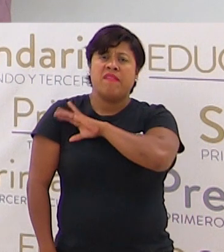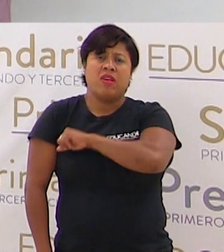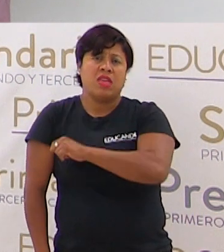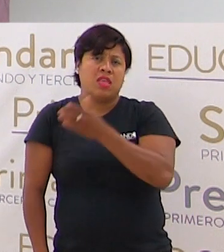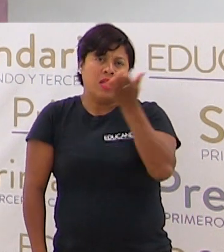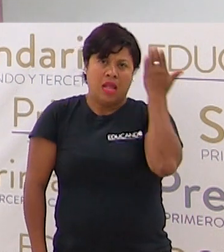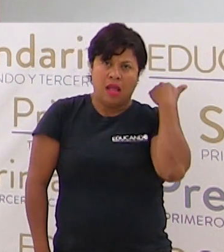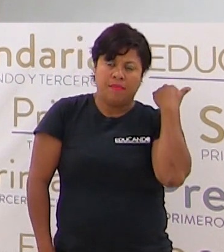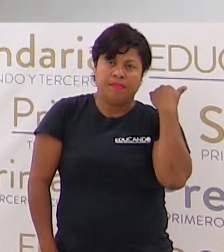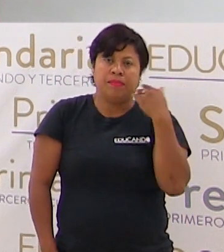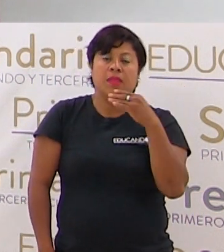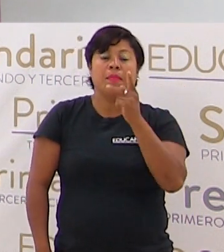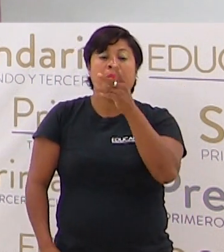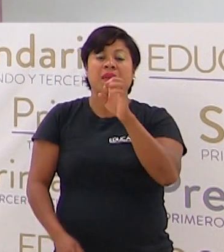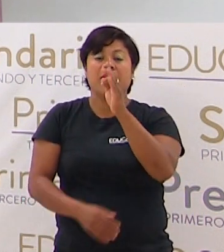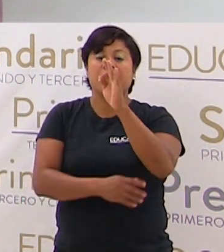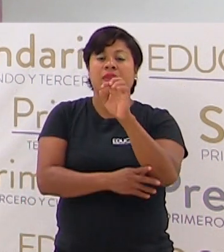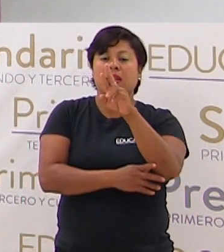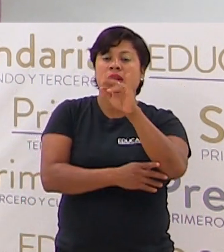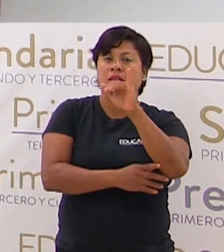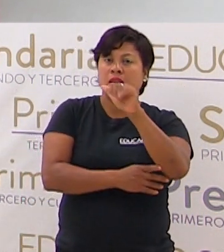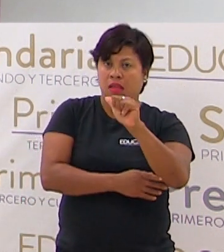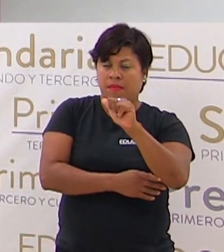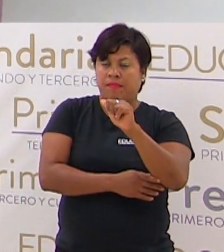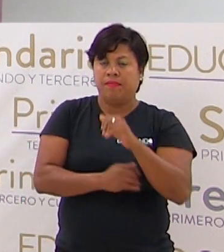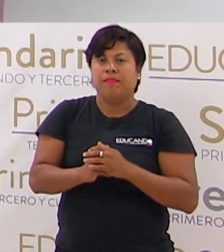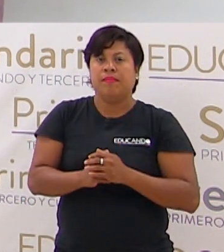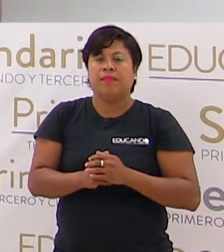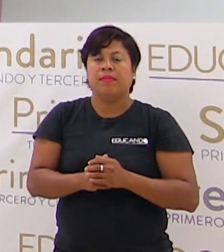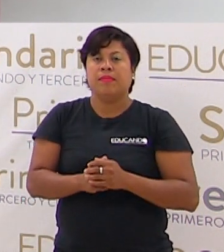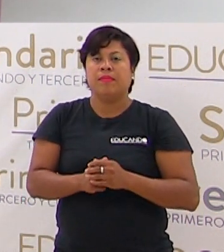prefería, la palabra